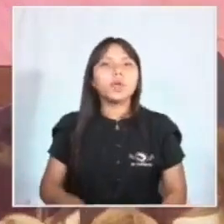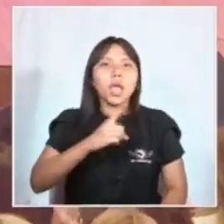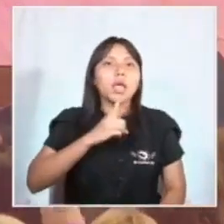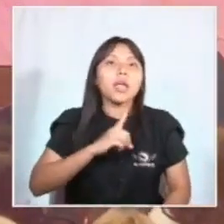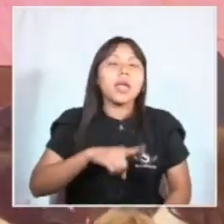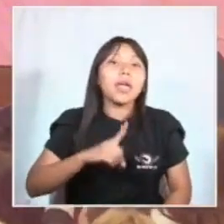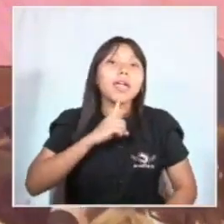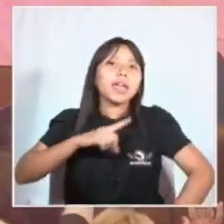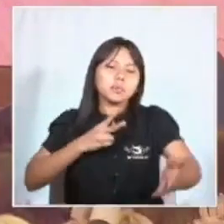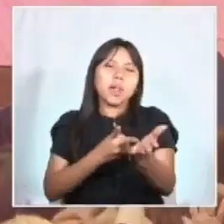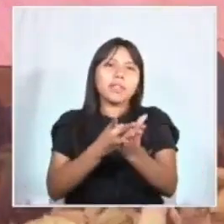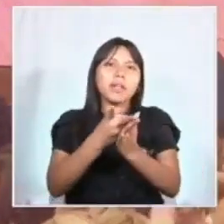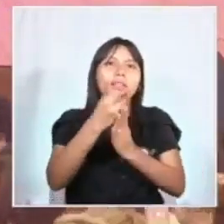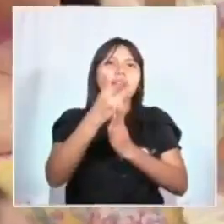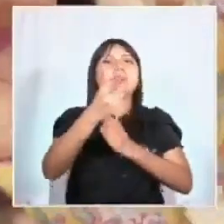ese es verdaderamente libre.